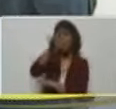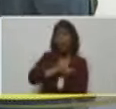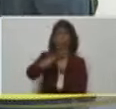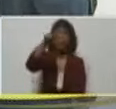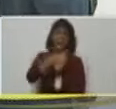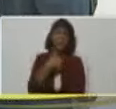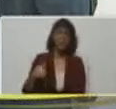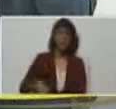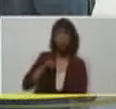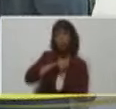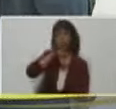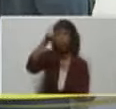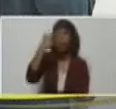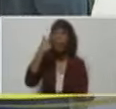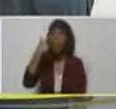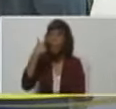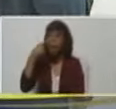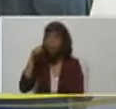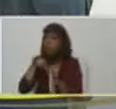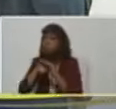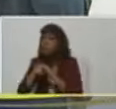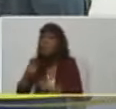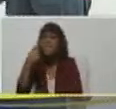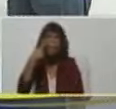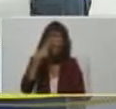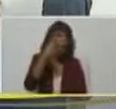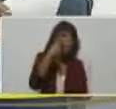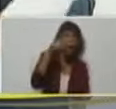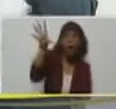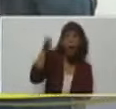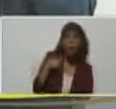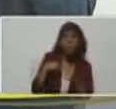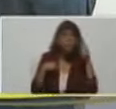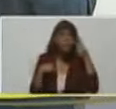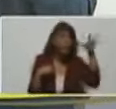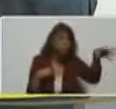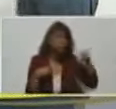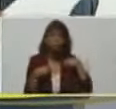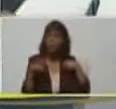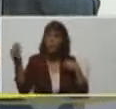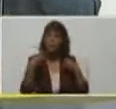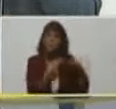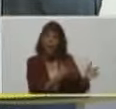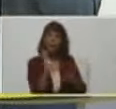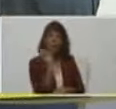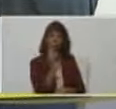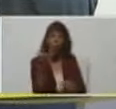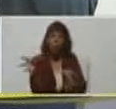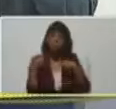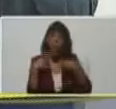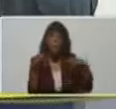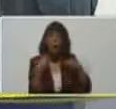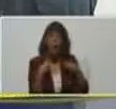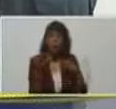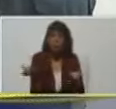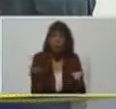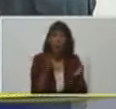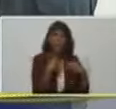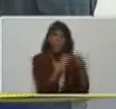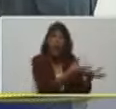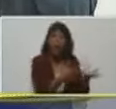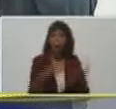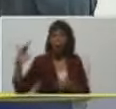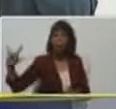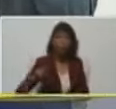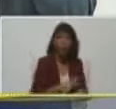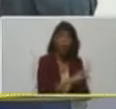turista, yo voy a meter el ojo, mire este equipo, tráetelo, este equipo, este equipo, este equipo. ¿Cómo nos lo vamos a traer? Un vuelo